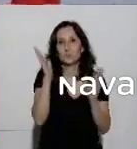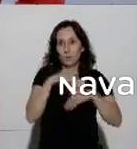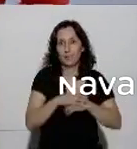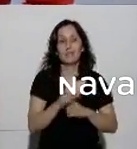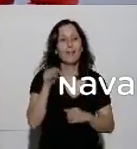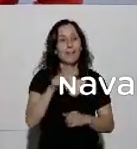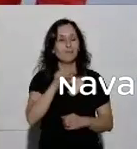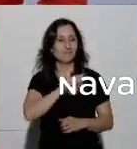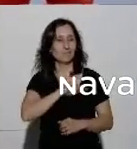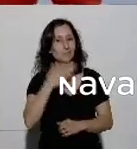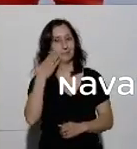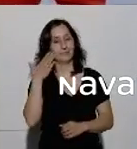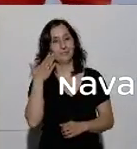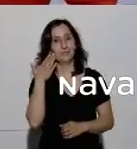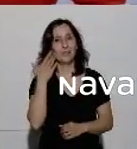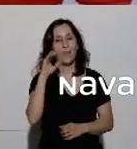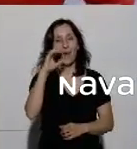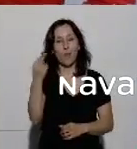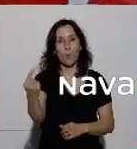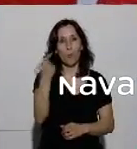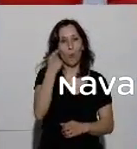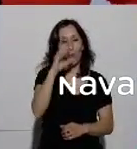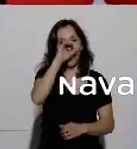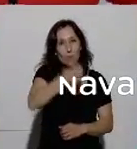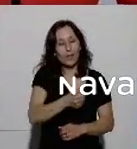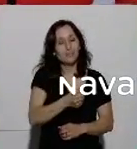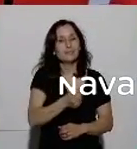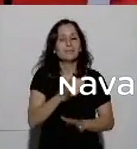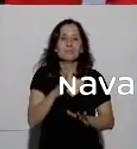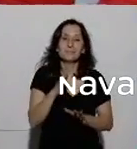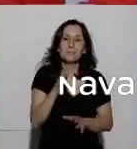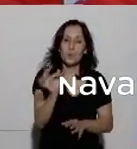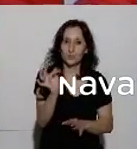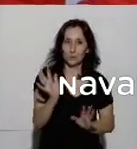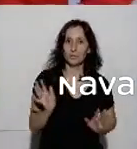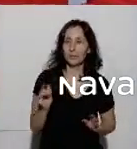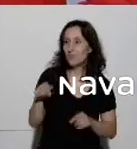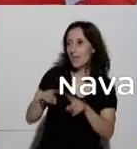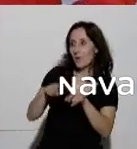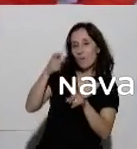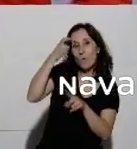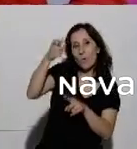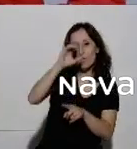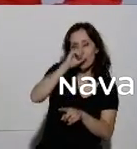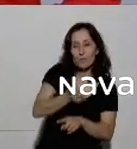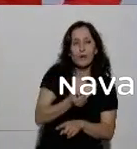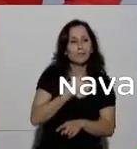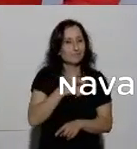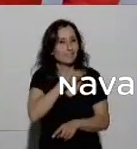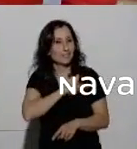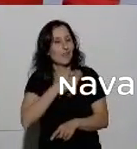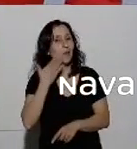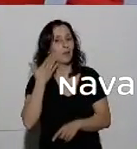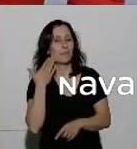estamos orgullosos de que nos llamen brujas, pero en el buen sentido de ser el pueblo de las brujas, ¿no? De las brujas, eso es, gente